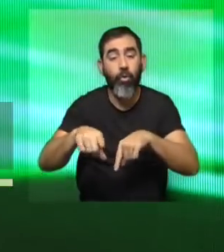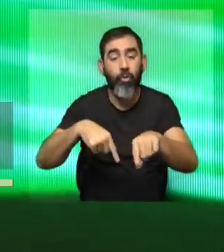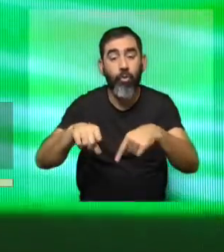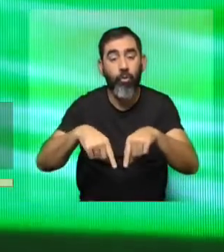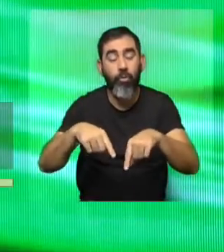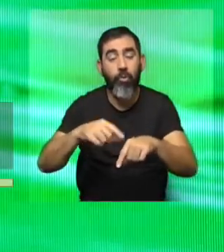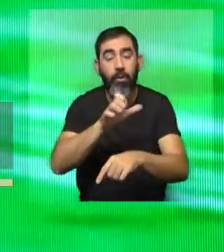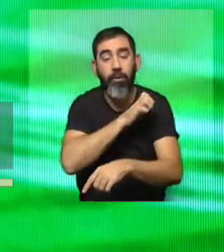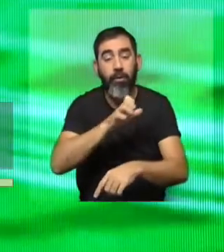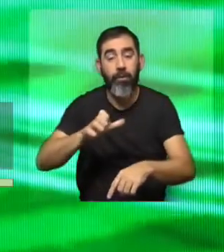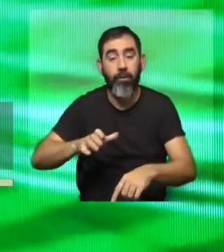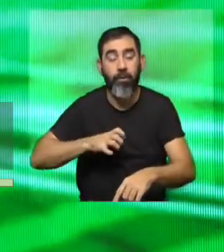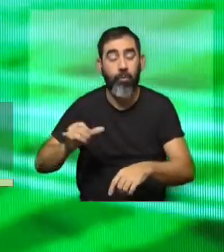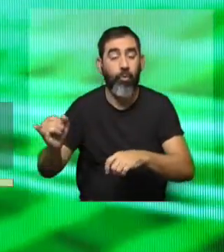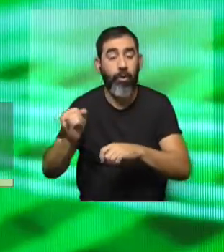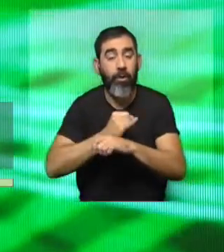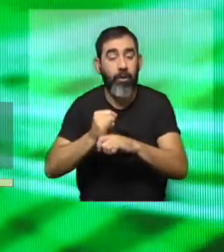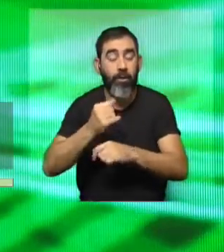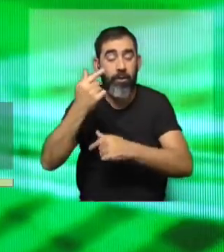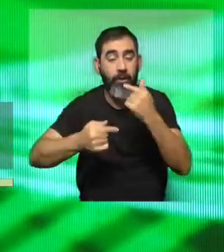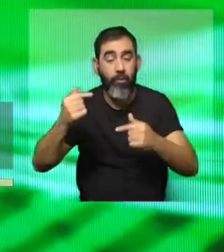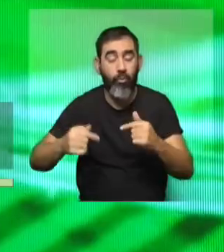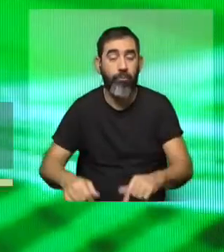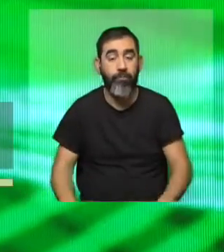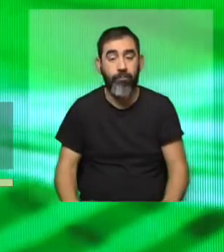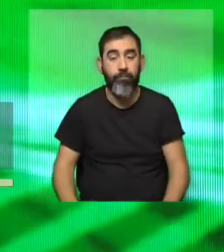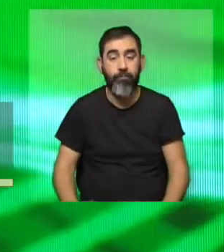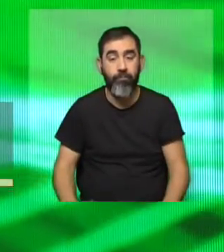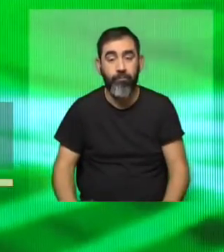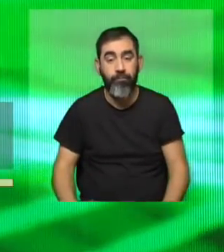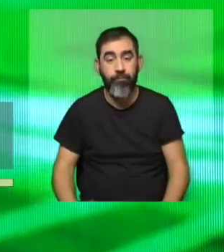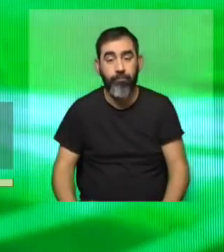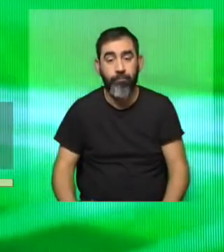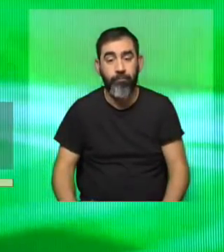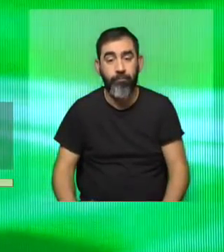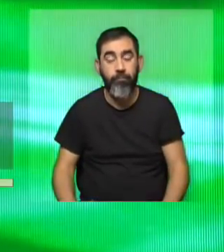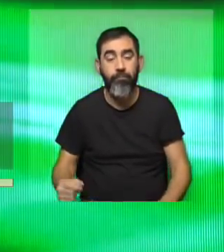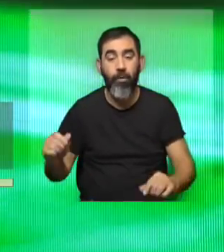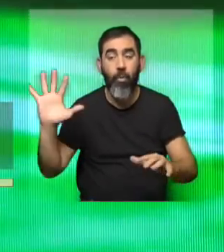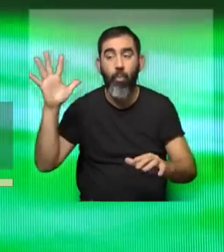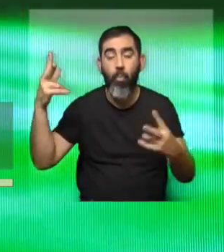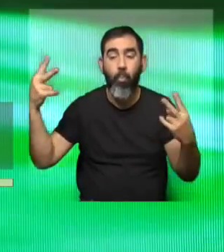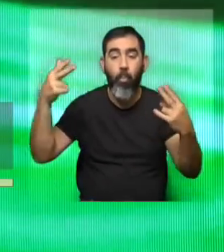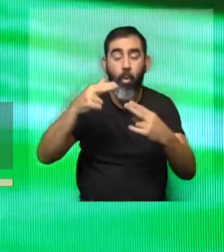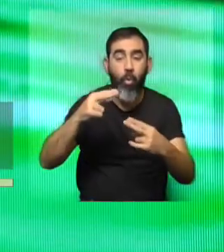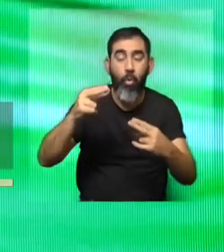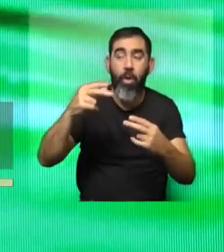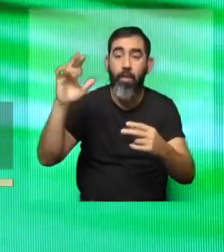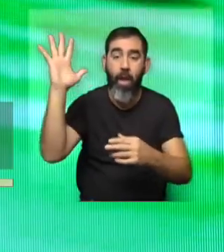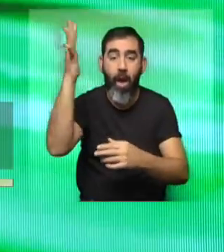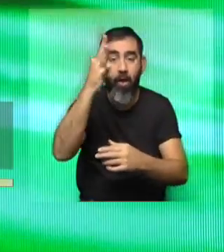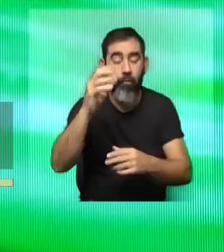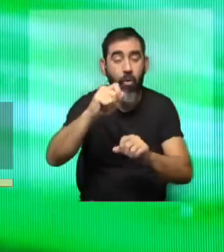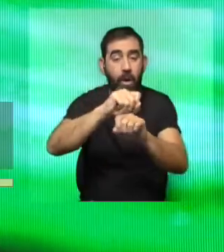con el resto del estado de las instituciones este estatales me pide mucho tema de poda de limpieza de iluminación que también tiene que ver